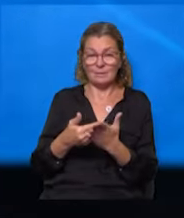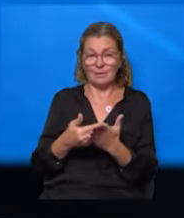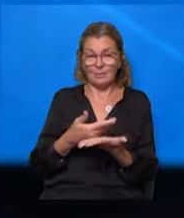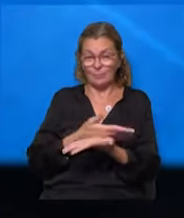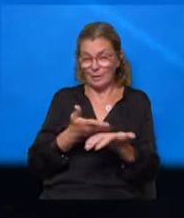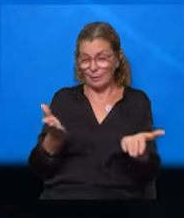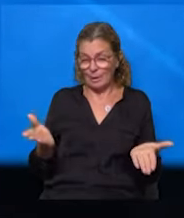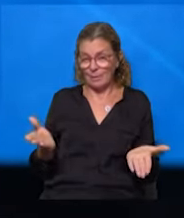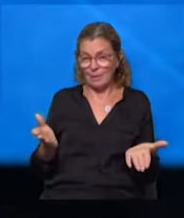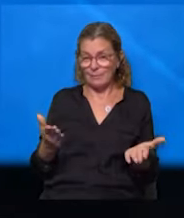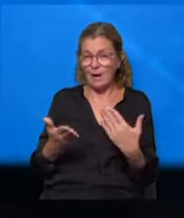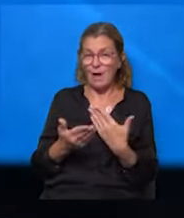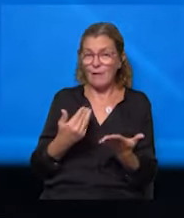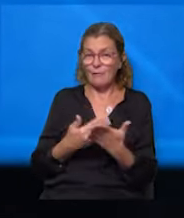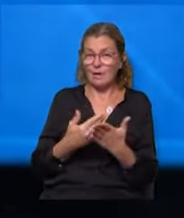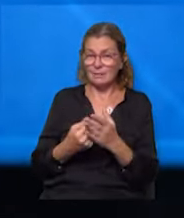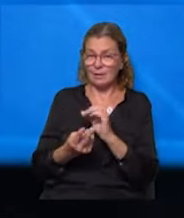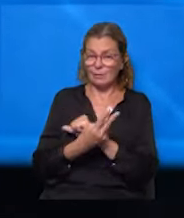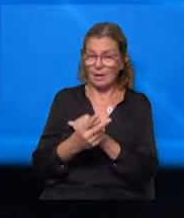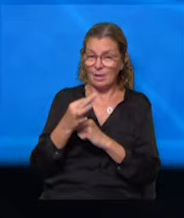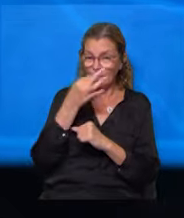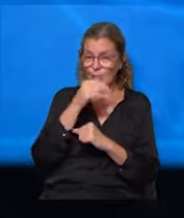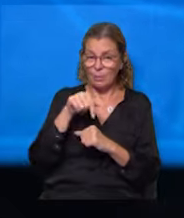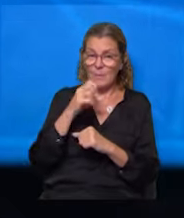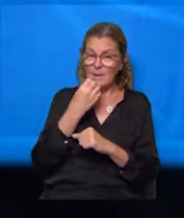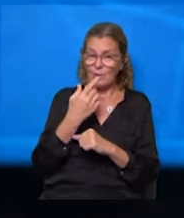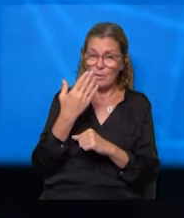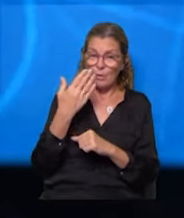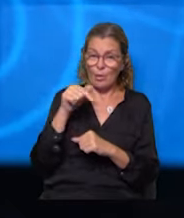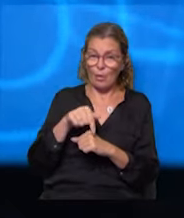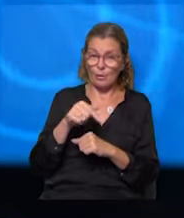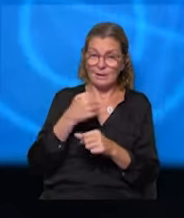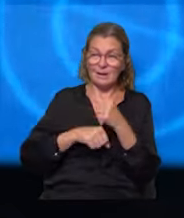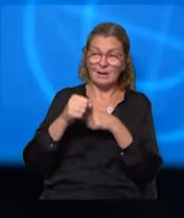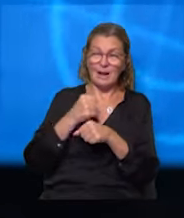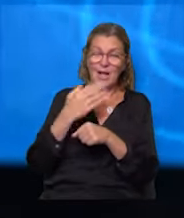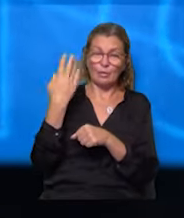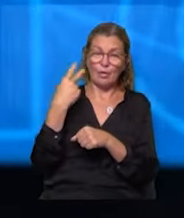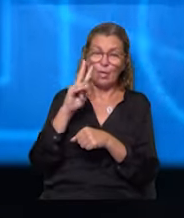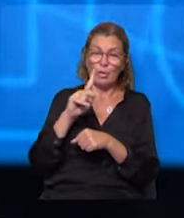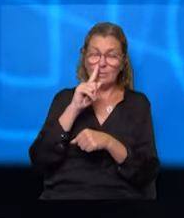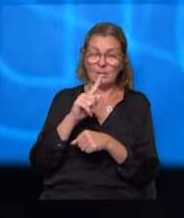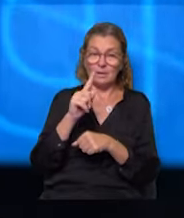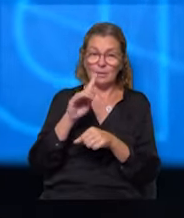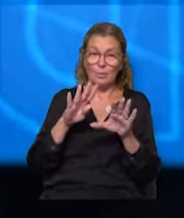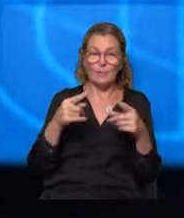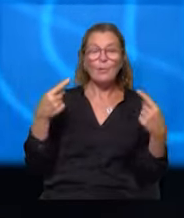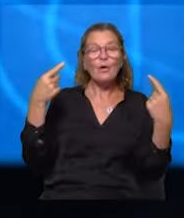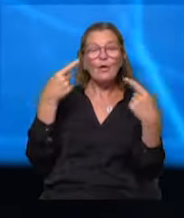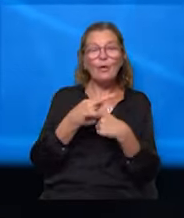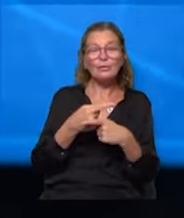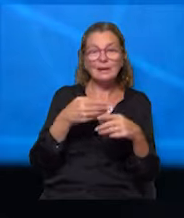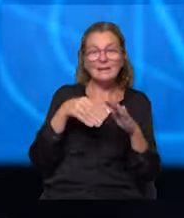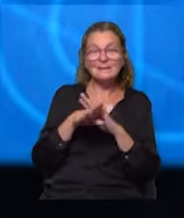panorama de inseguridad y narco no es mejor hoy que en el 2019 y el combate al narco la